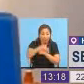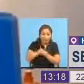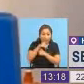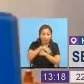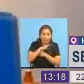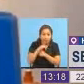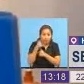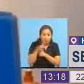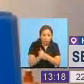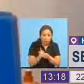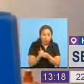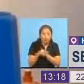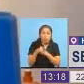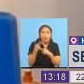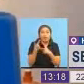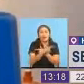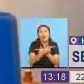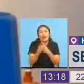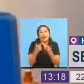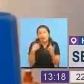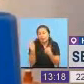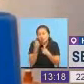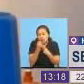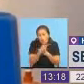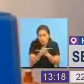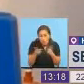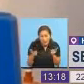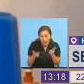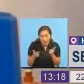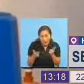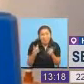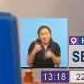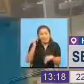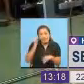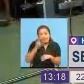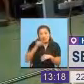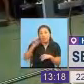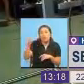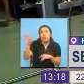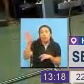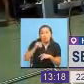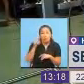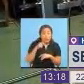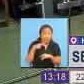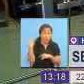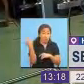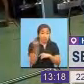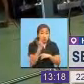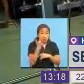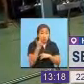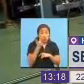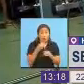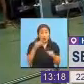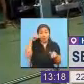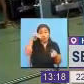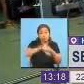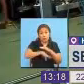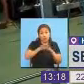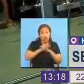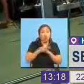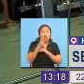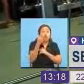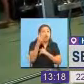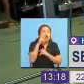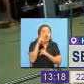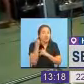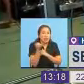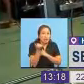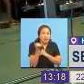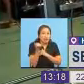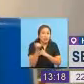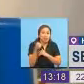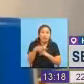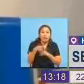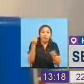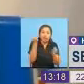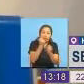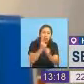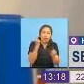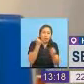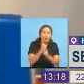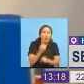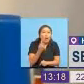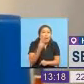acá no las conseguimos, tienen que ser traídas de allá. Nosotros para llenar un tacho estamos 2 días, digamos, o sea, serán